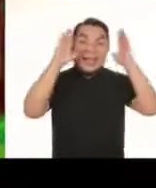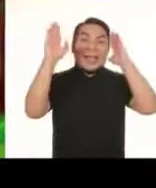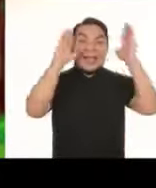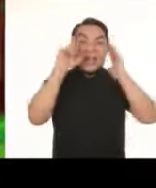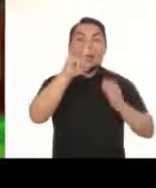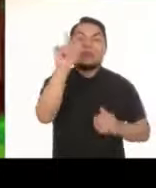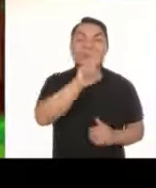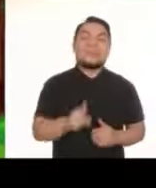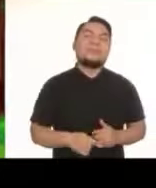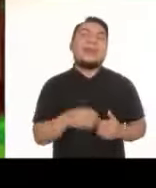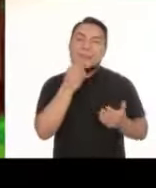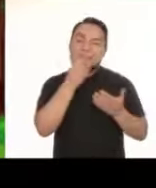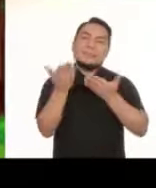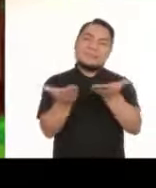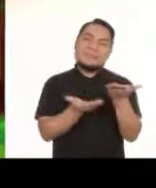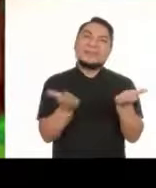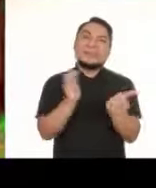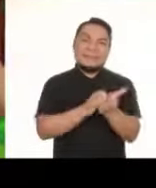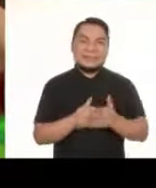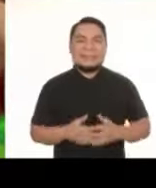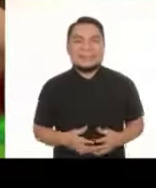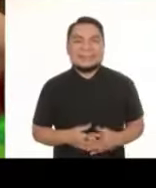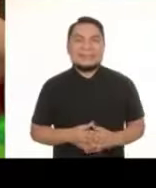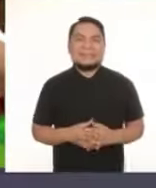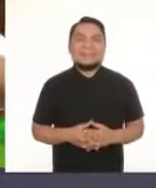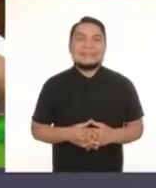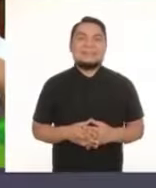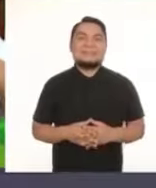Luz! ¡Kusilia yaikuikamui!